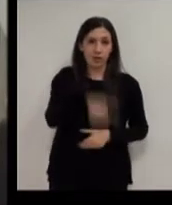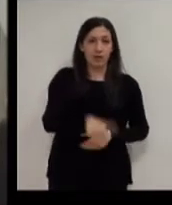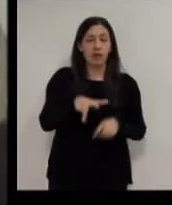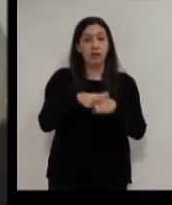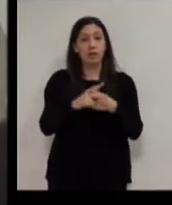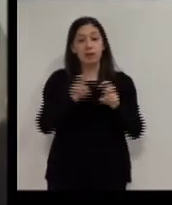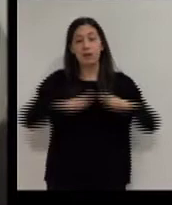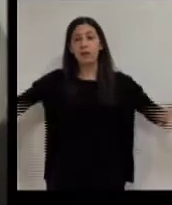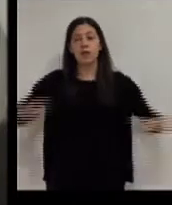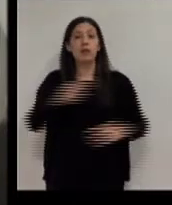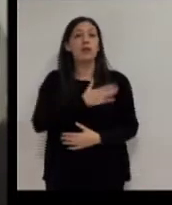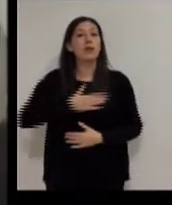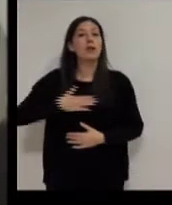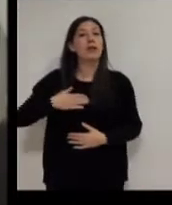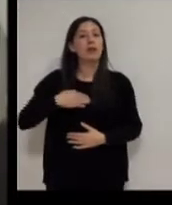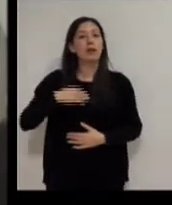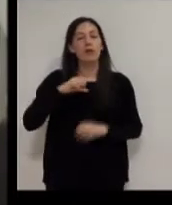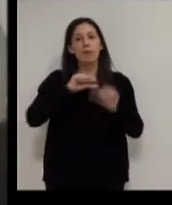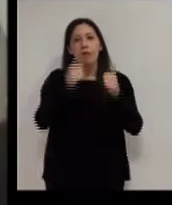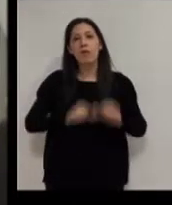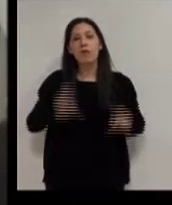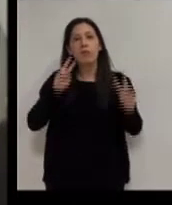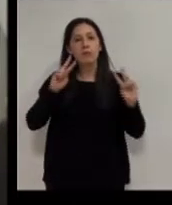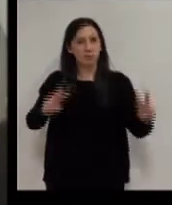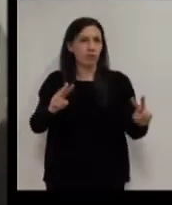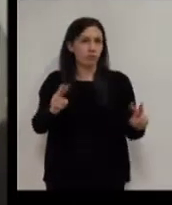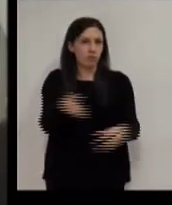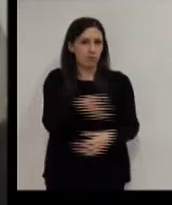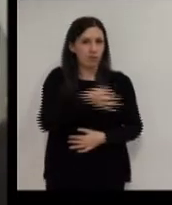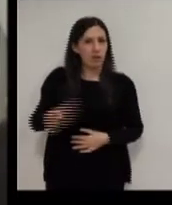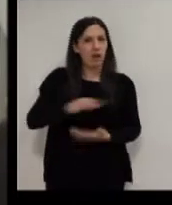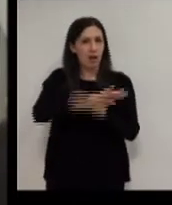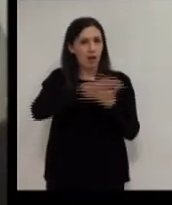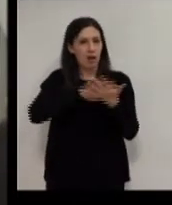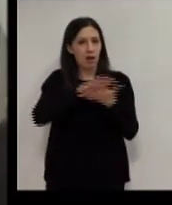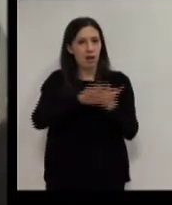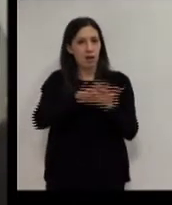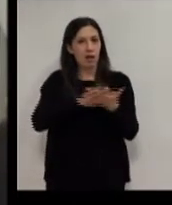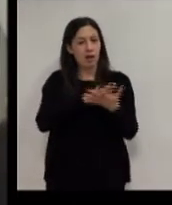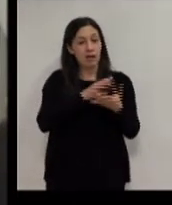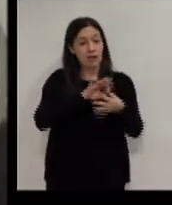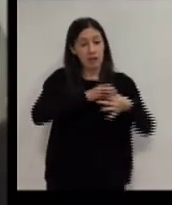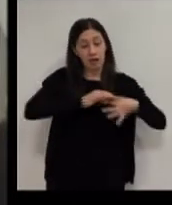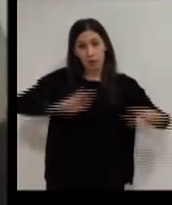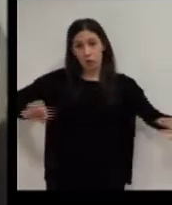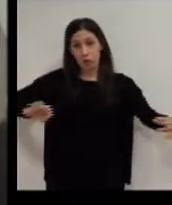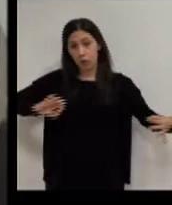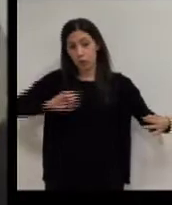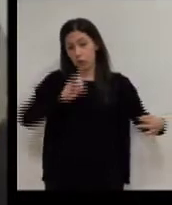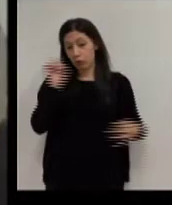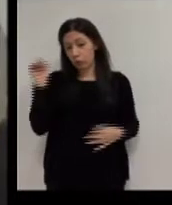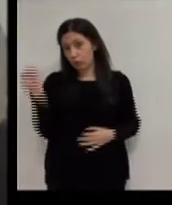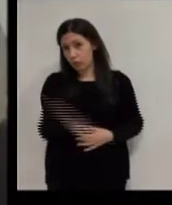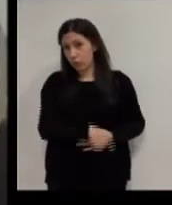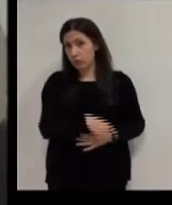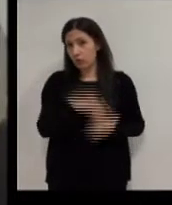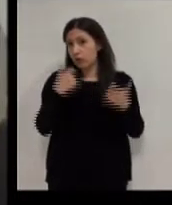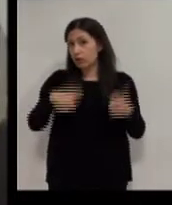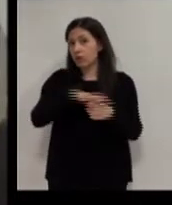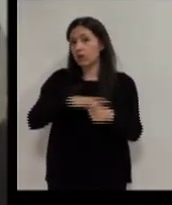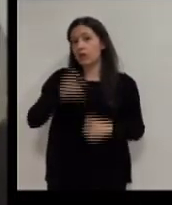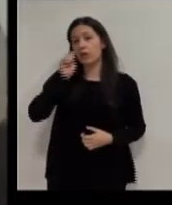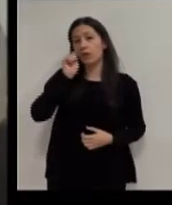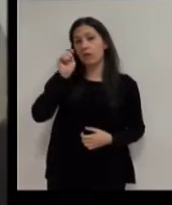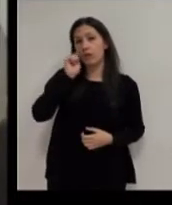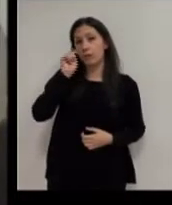quiero decir que me parece un enfoque muy acertado el hacerlo desde el punto de vista de toda la cadena del sector